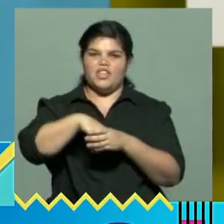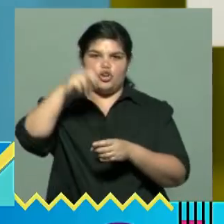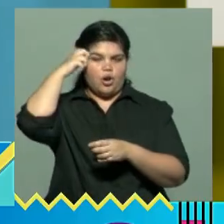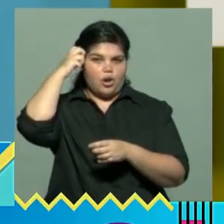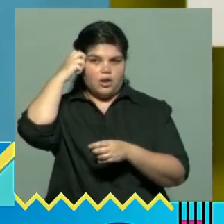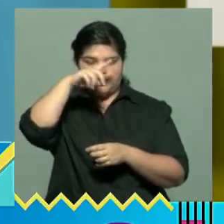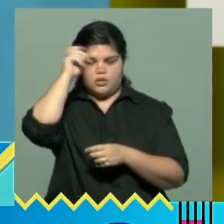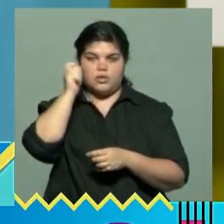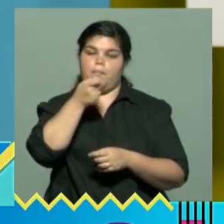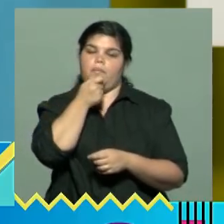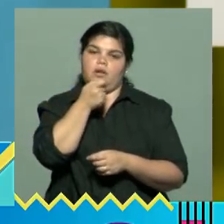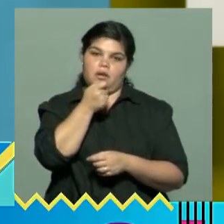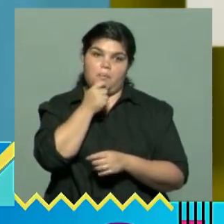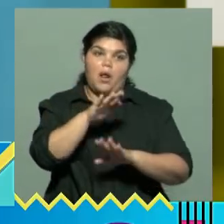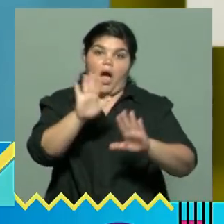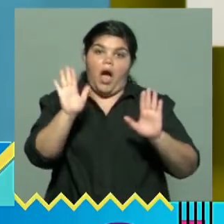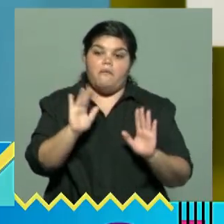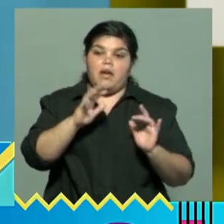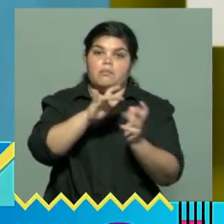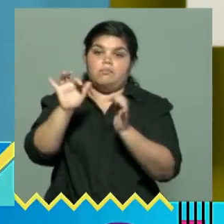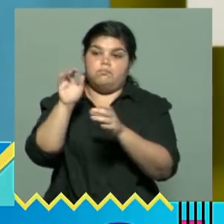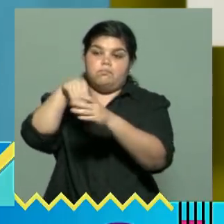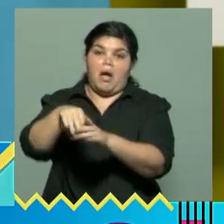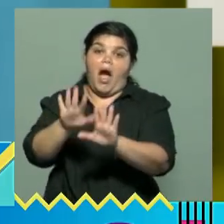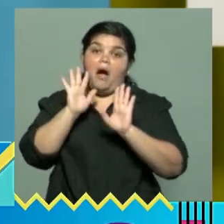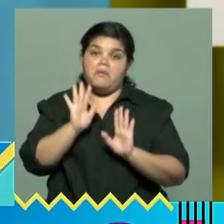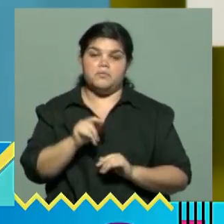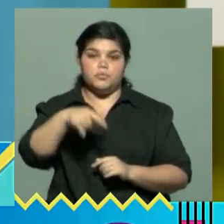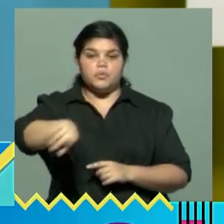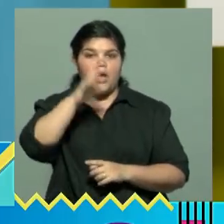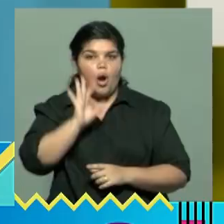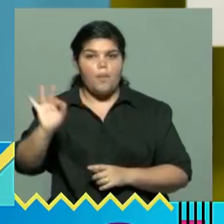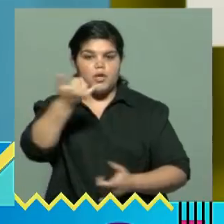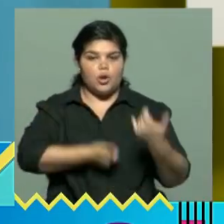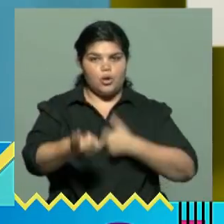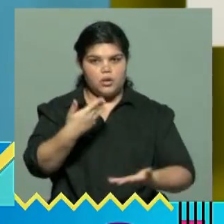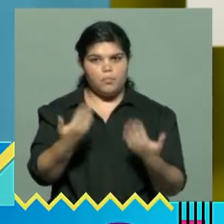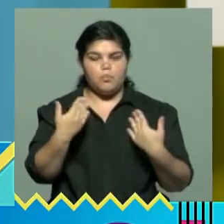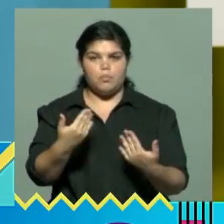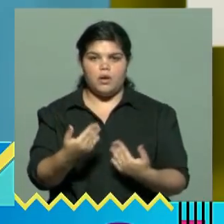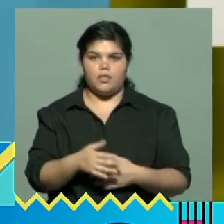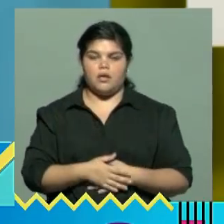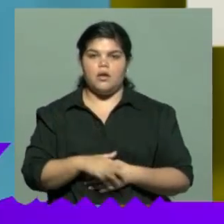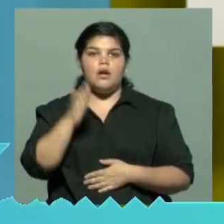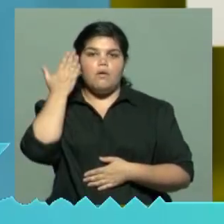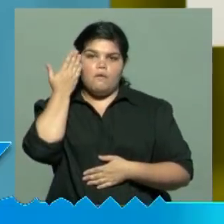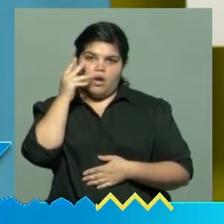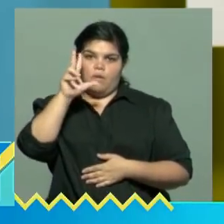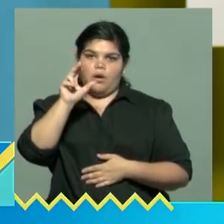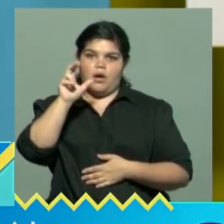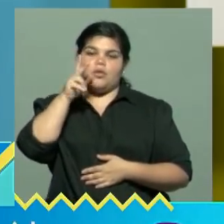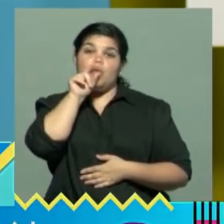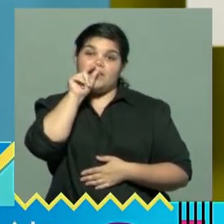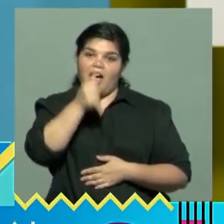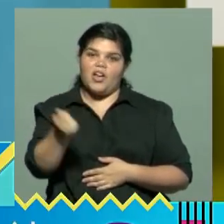por ejemplo, vamos a ver si llega a darse ese debate allí. Ustedes pueden participar del debate en distintos parecidos, estamos en las redes sociales, en Twitter,